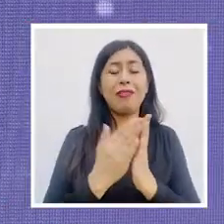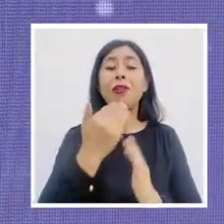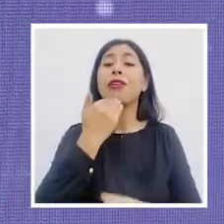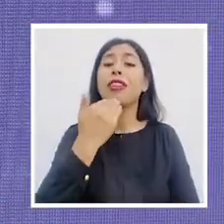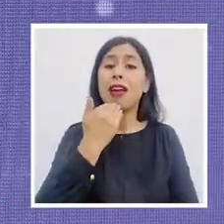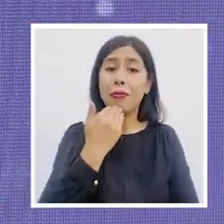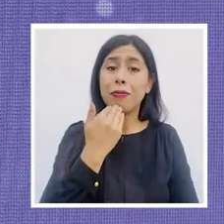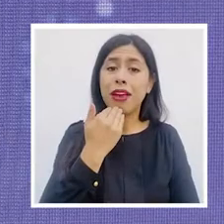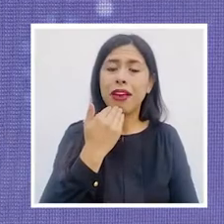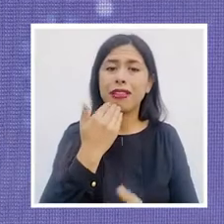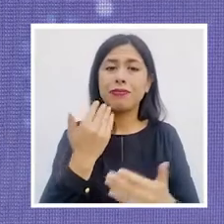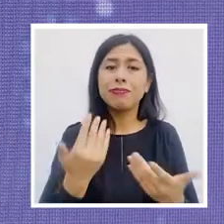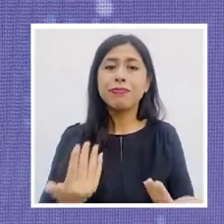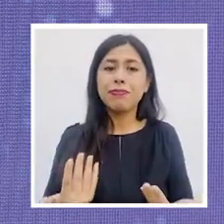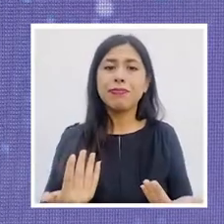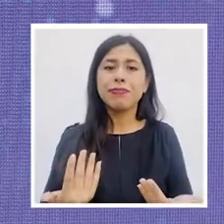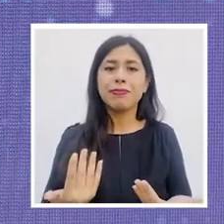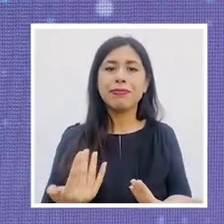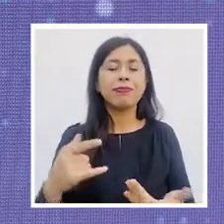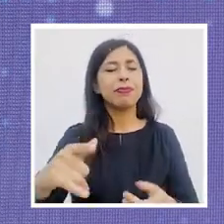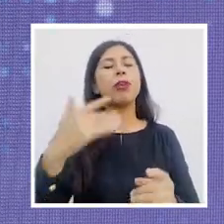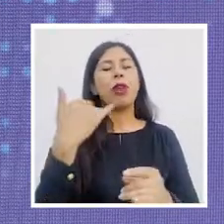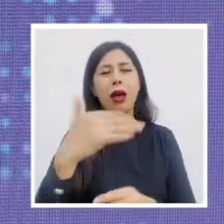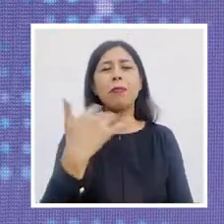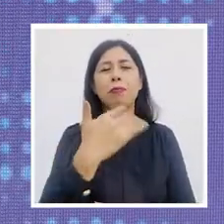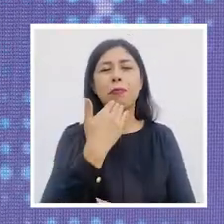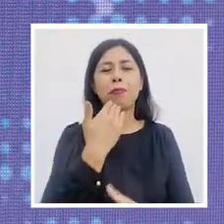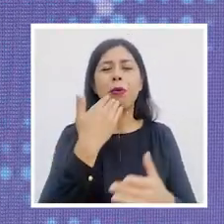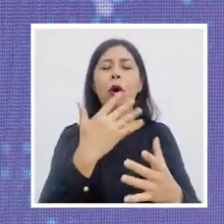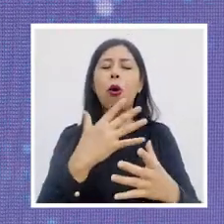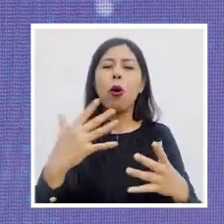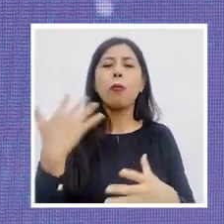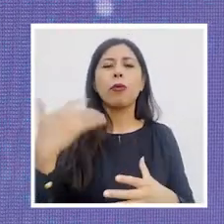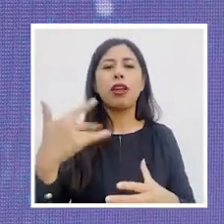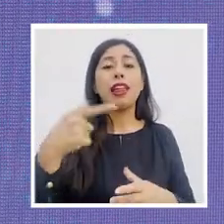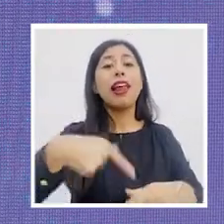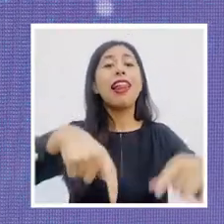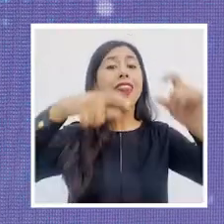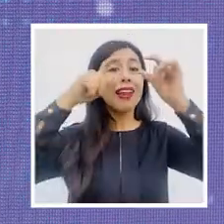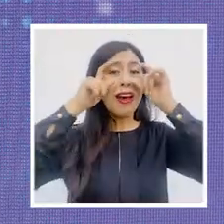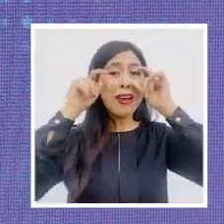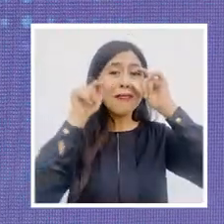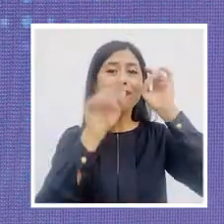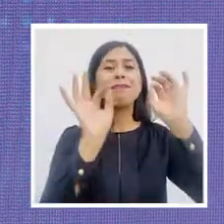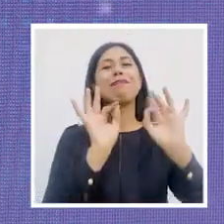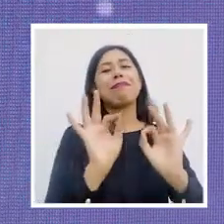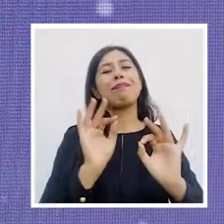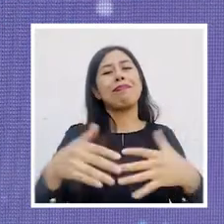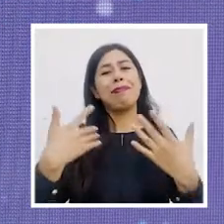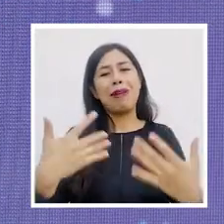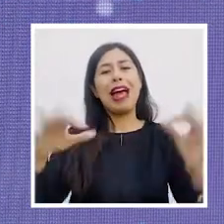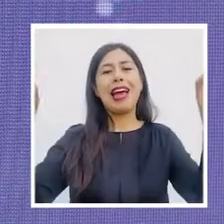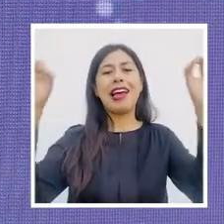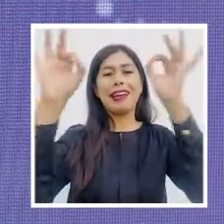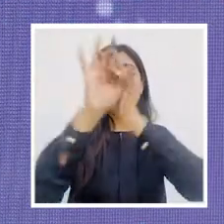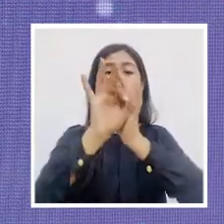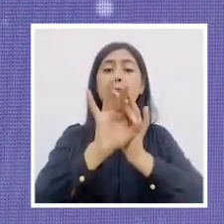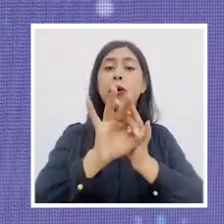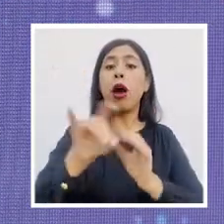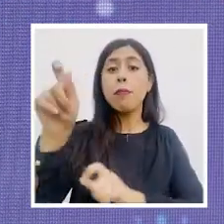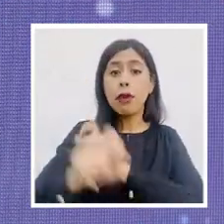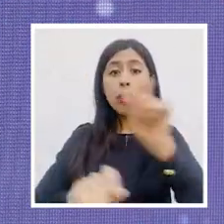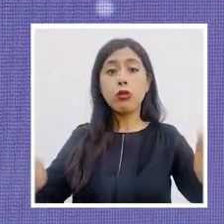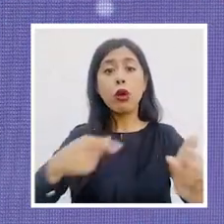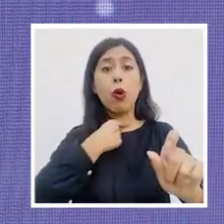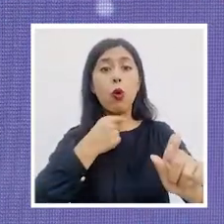libro. Y también, esto que es muy importante, los lentes especiales para Eclipse. Y, por supuesto, quienes